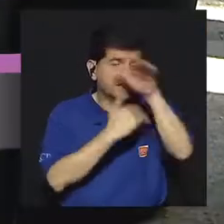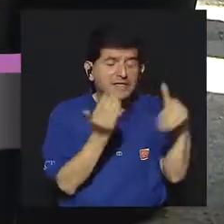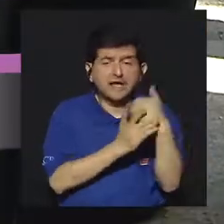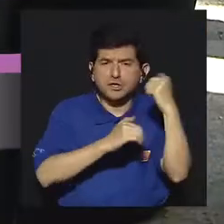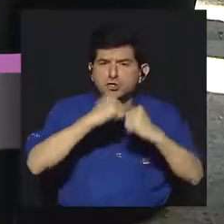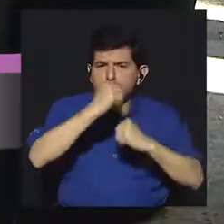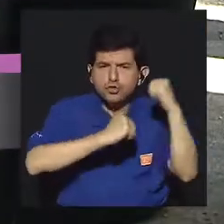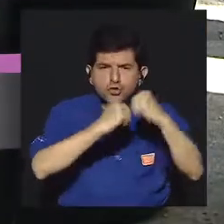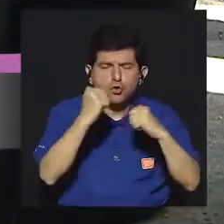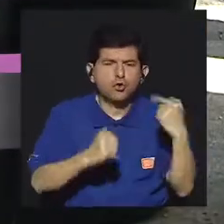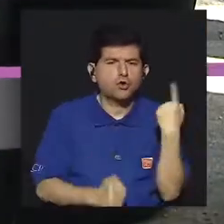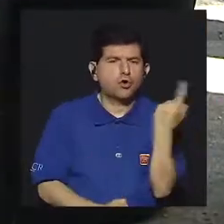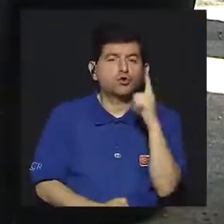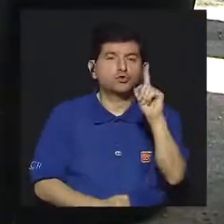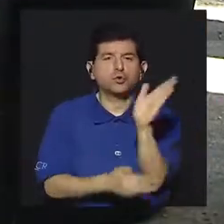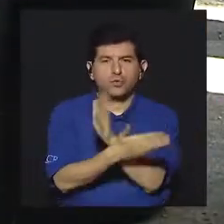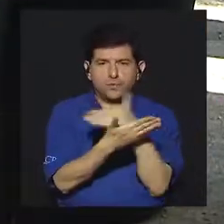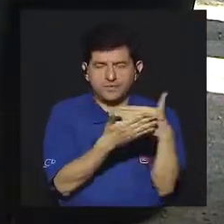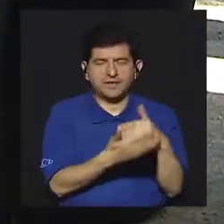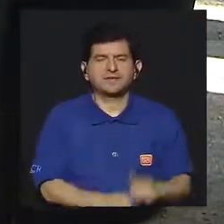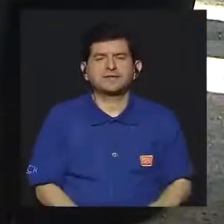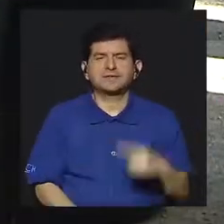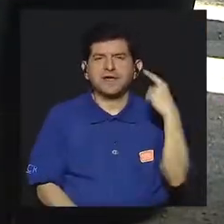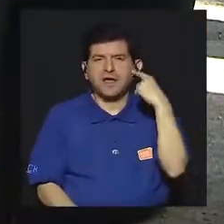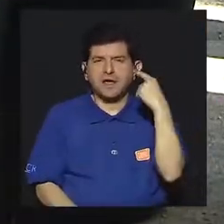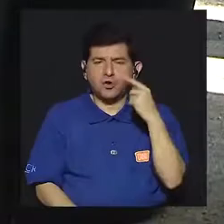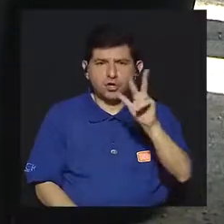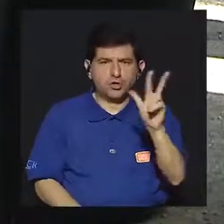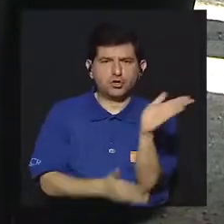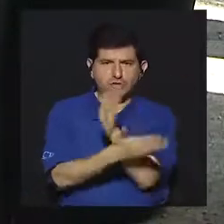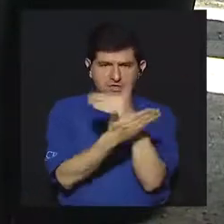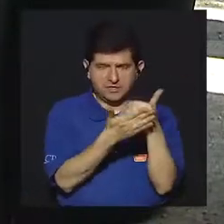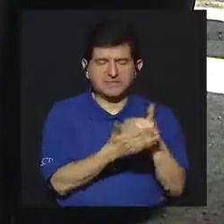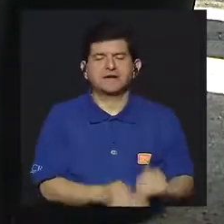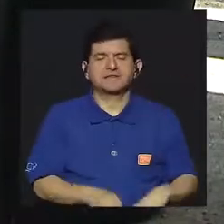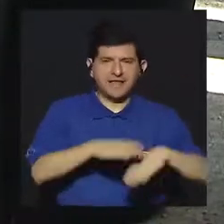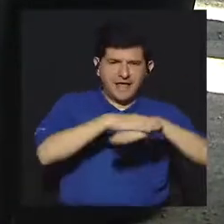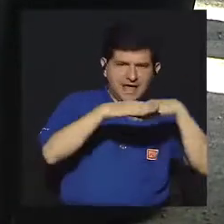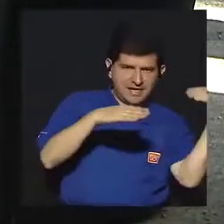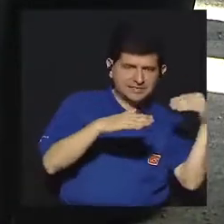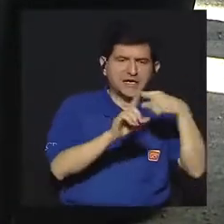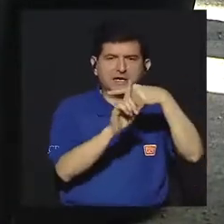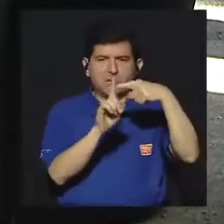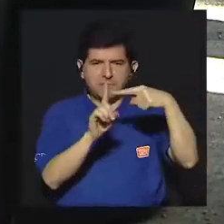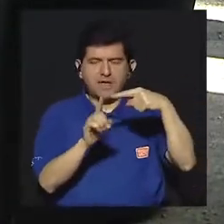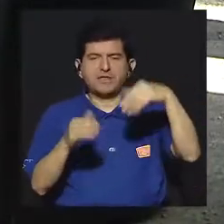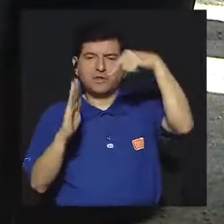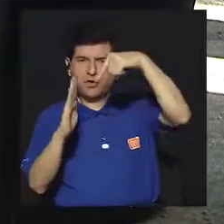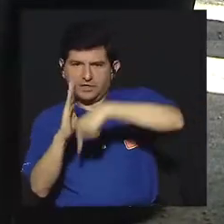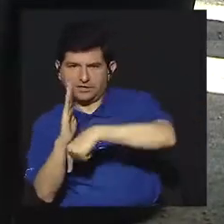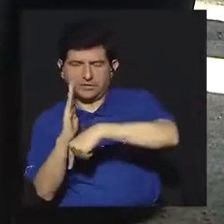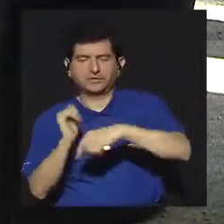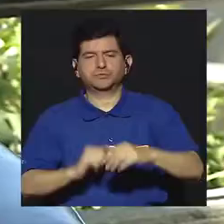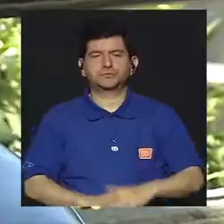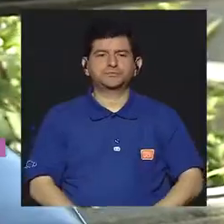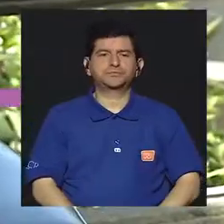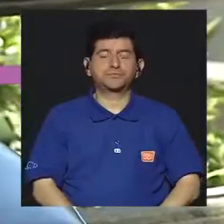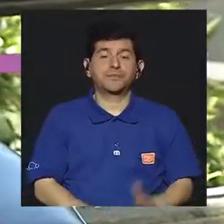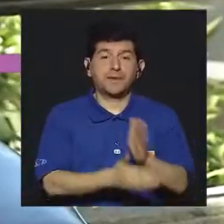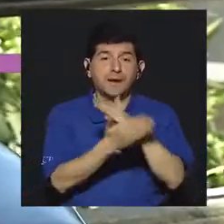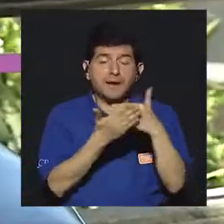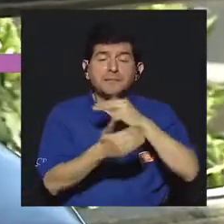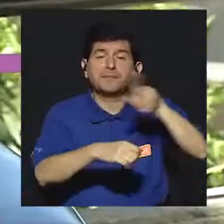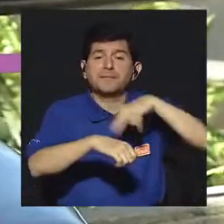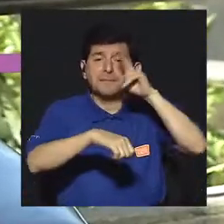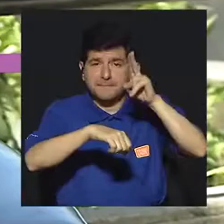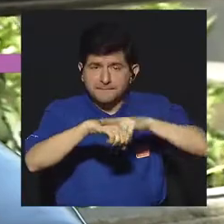toda la estructura del oído o solamente una parte. El oído se conforma de tres partes, oído externo, oído medio y oído interno. Y la